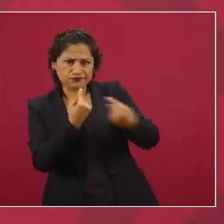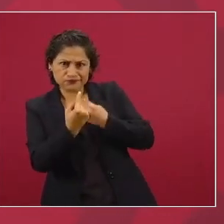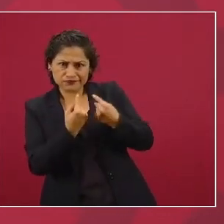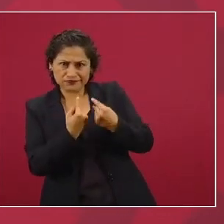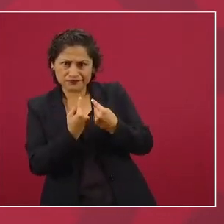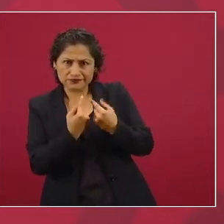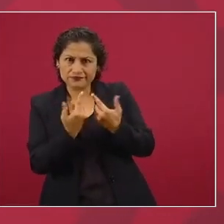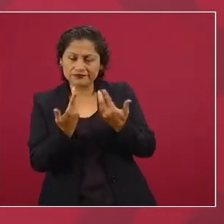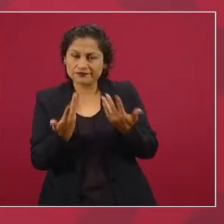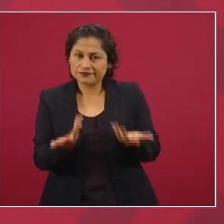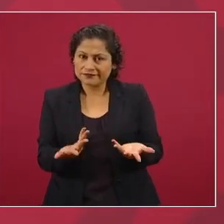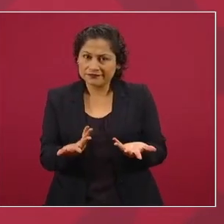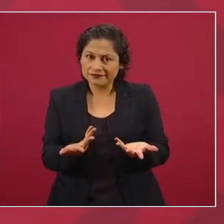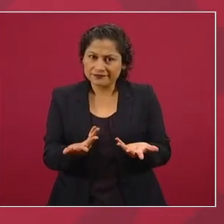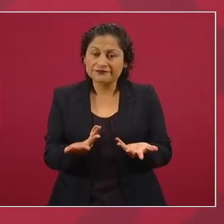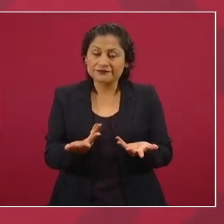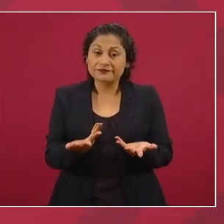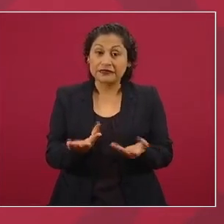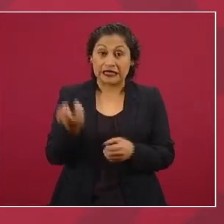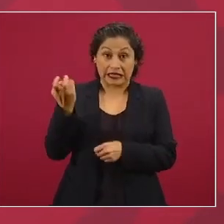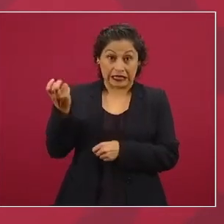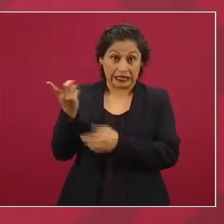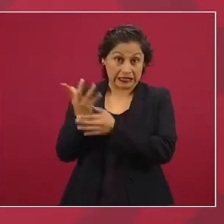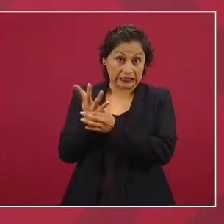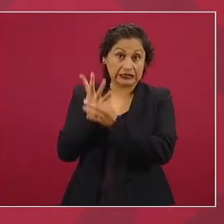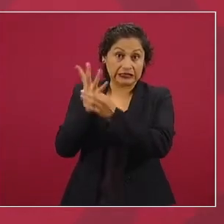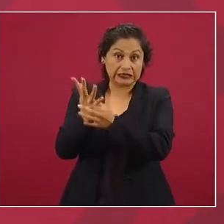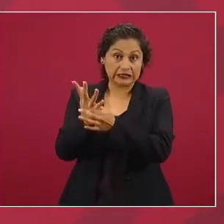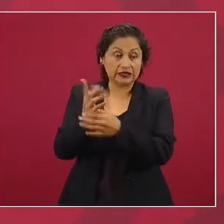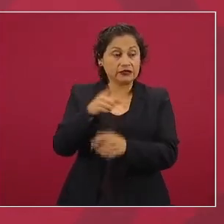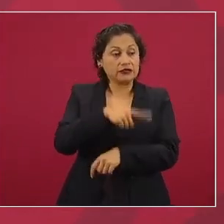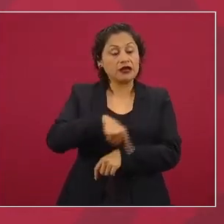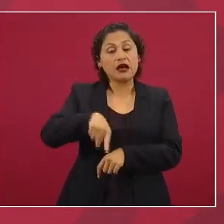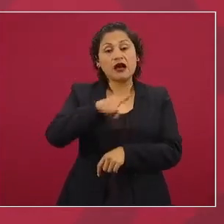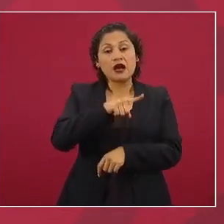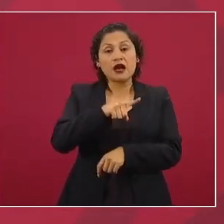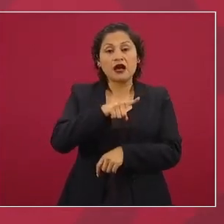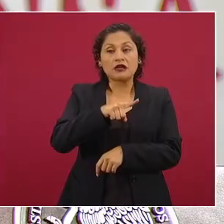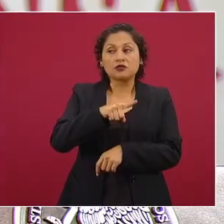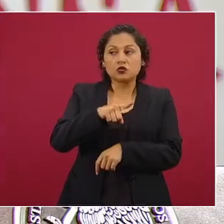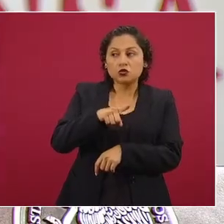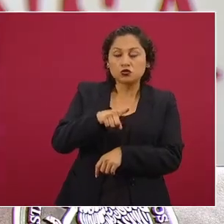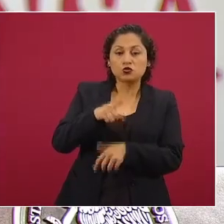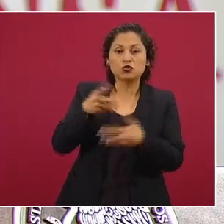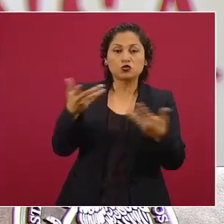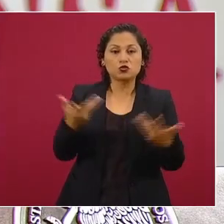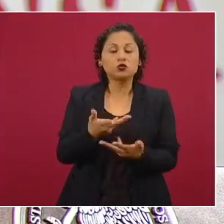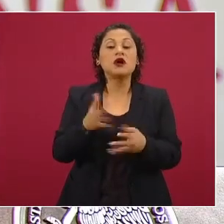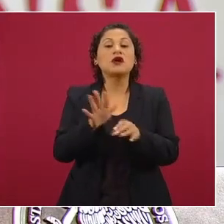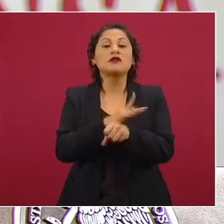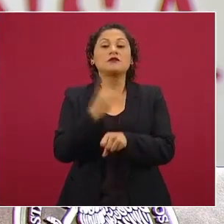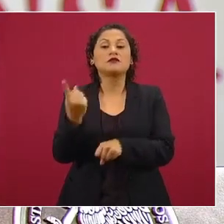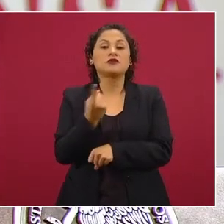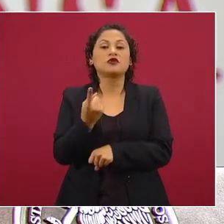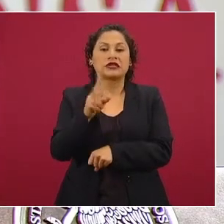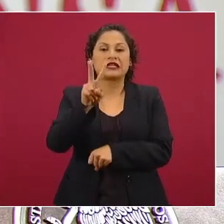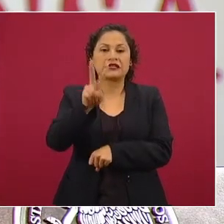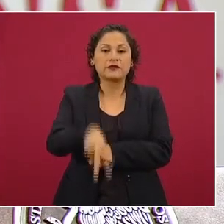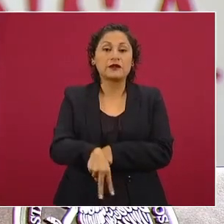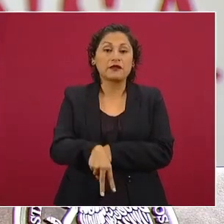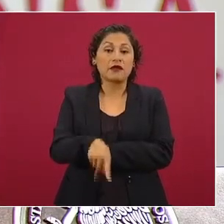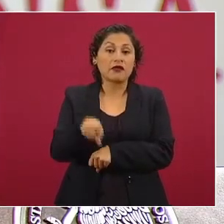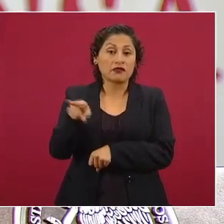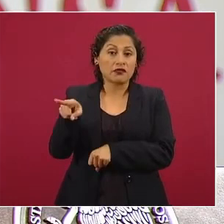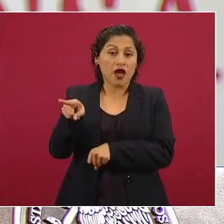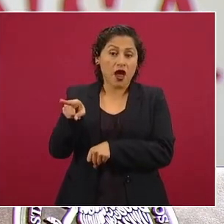esa no se la perdonaron porque no ha habido un asesinato tan inhumano